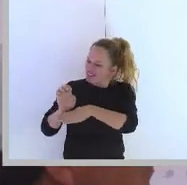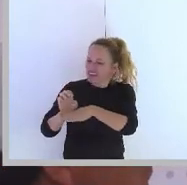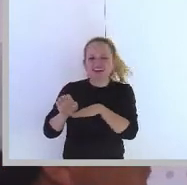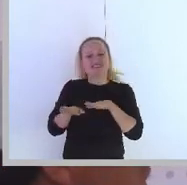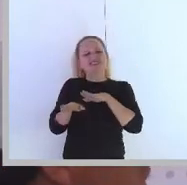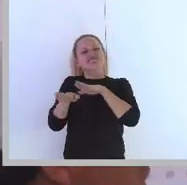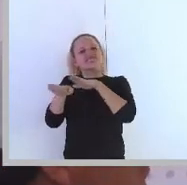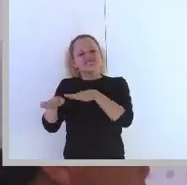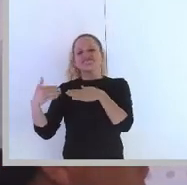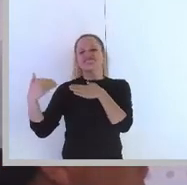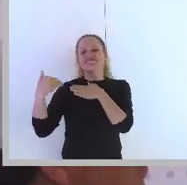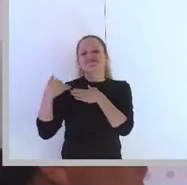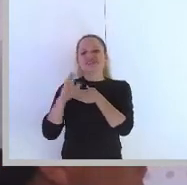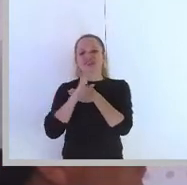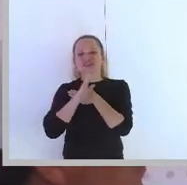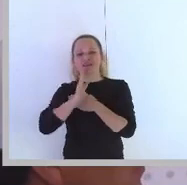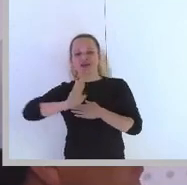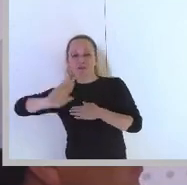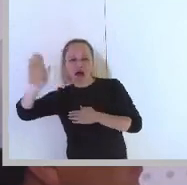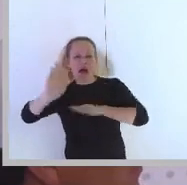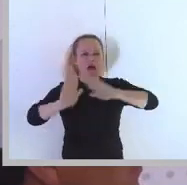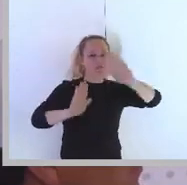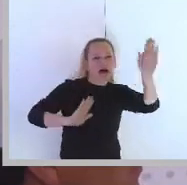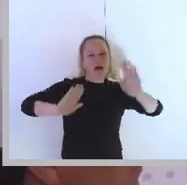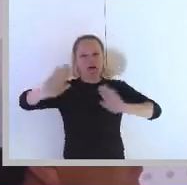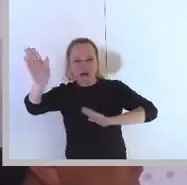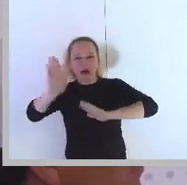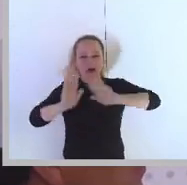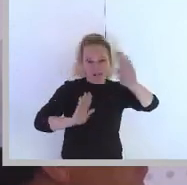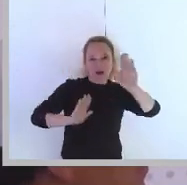vinimos. Así, levantemos la voz.